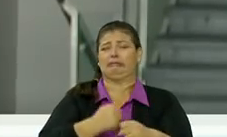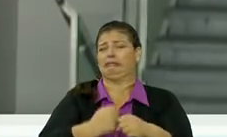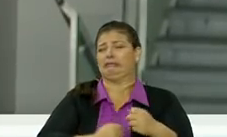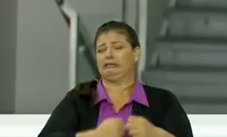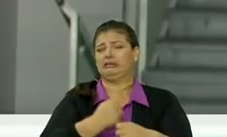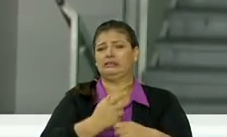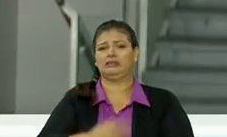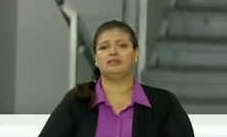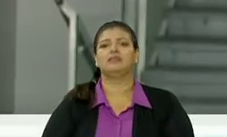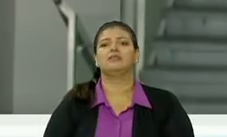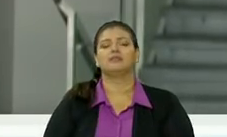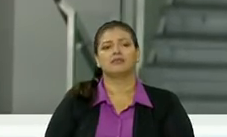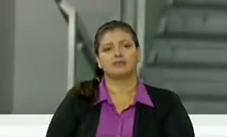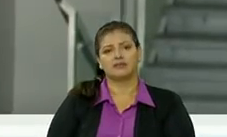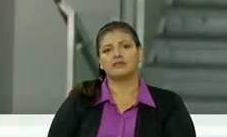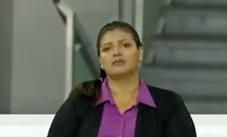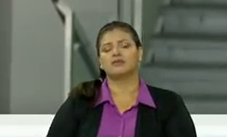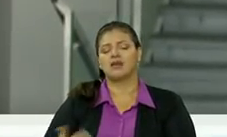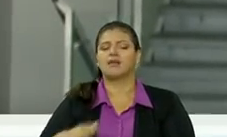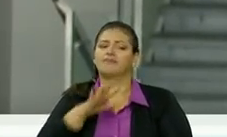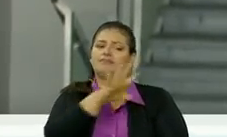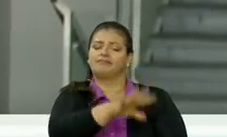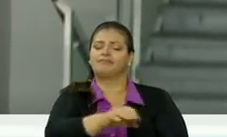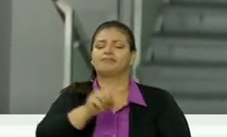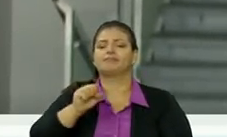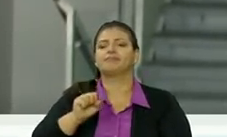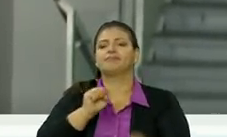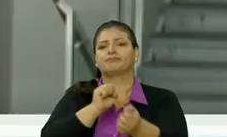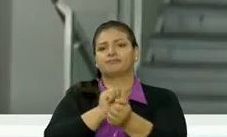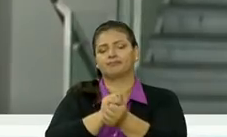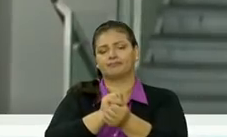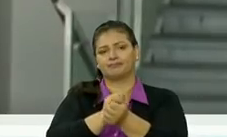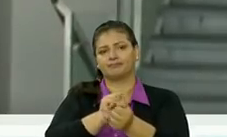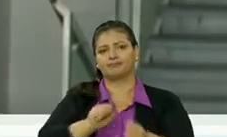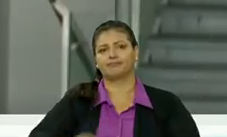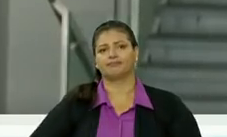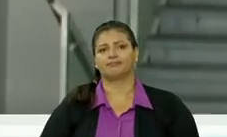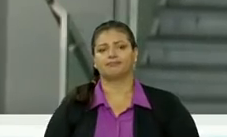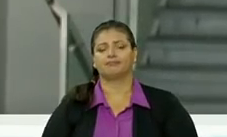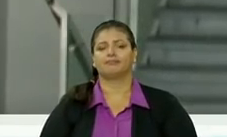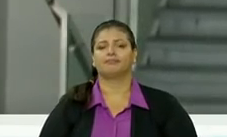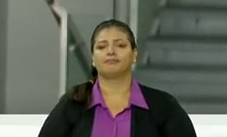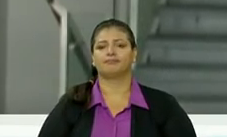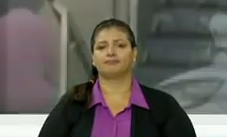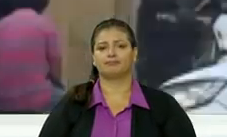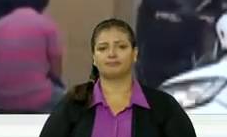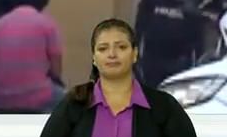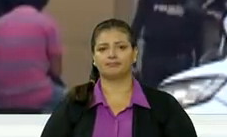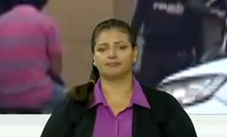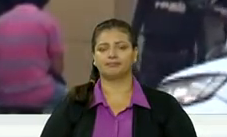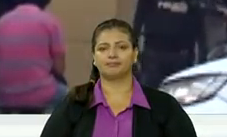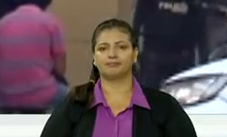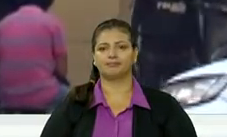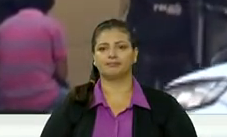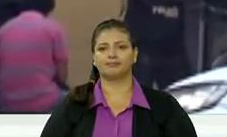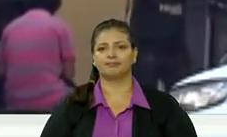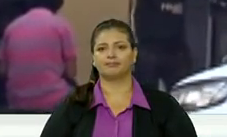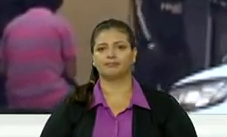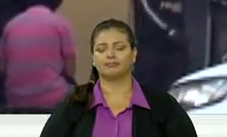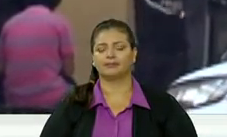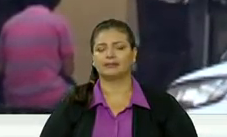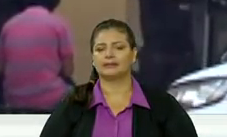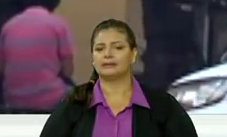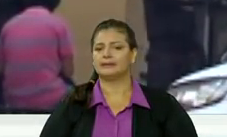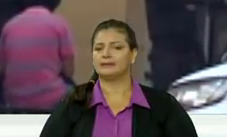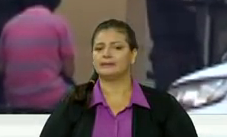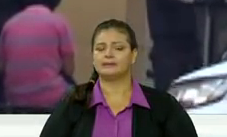mediante la boleta. Nosotros inmediatamente, mediante el trabajo de inteligencia, se logró dar con el paradero de él para proceder a la detención. Un hecho que deja en evidencia que